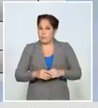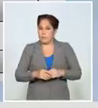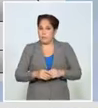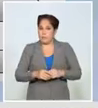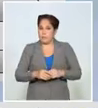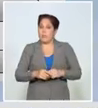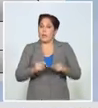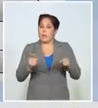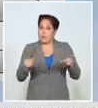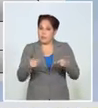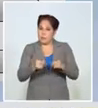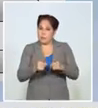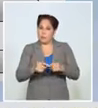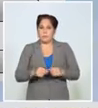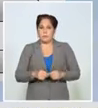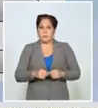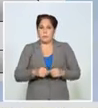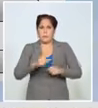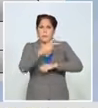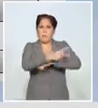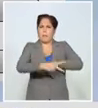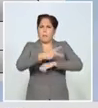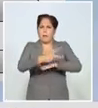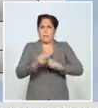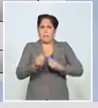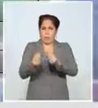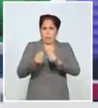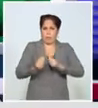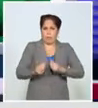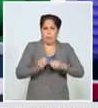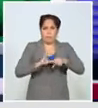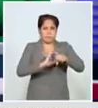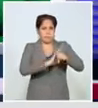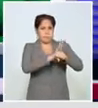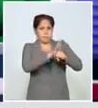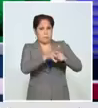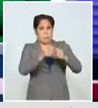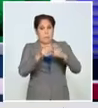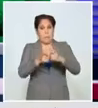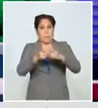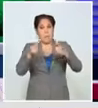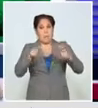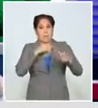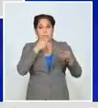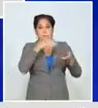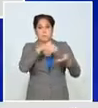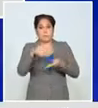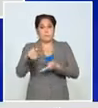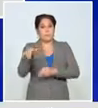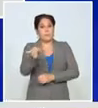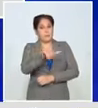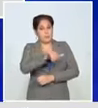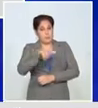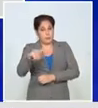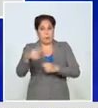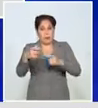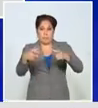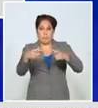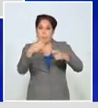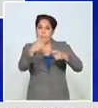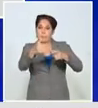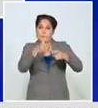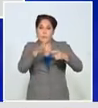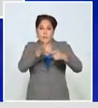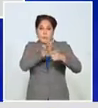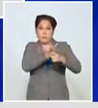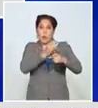Resumidamente, los países que reportan mayor número de casos y mayor número de fallecidos, ahí lo tienen. Ahí